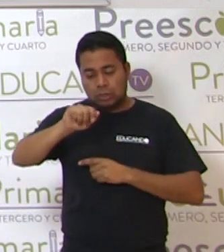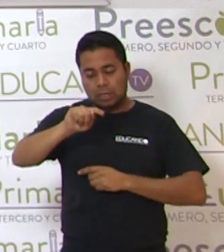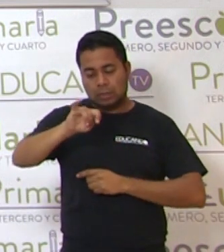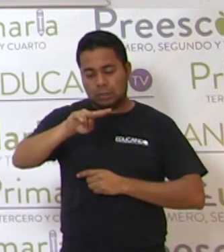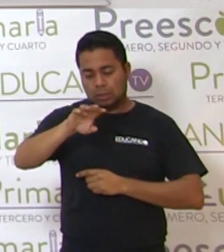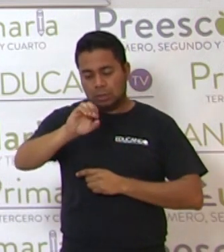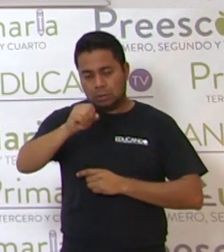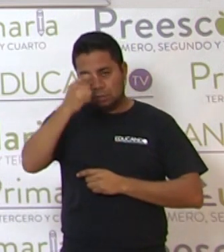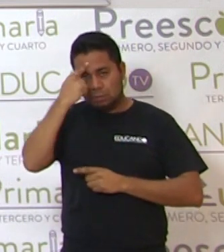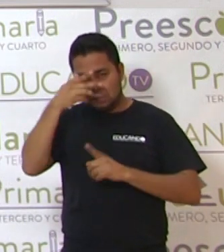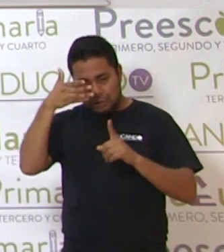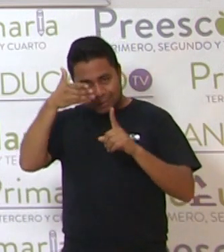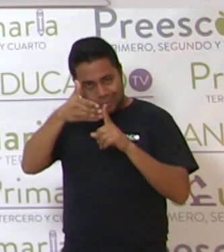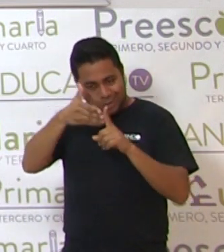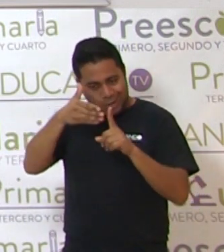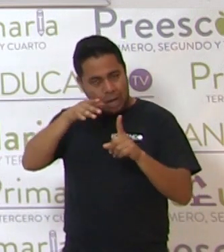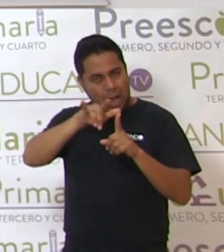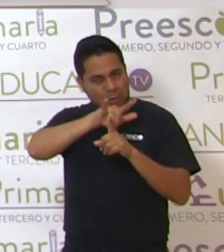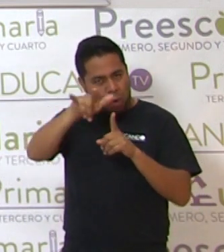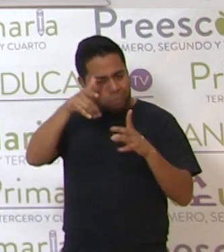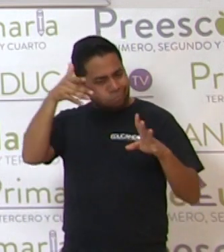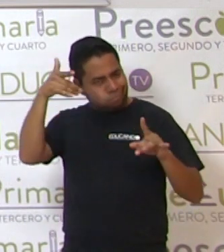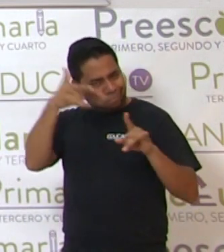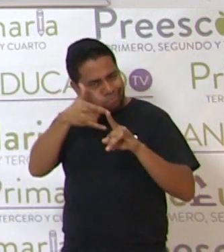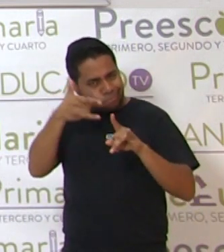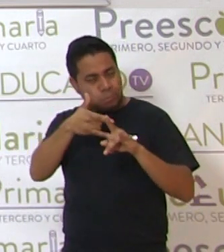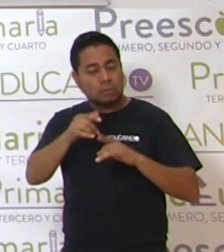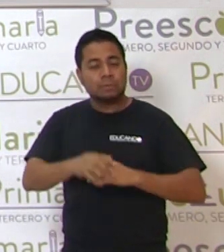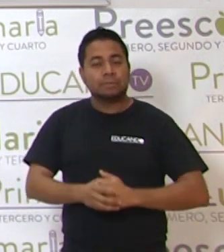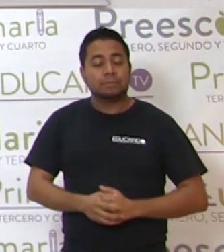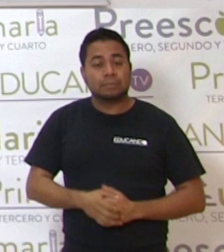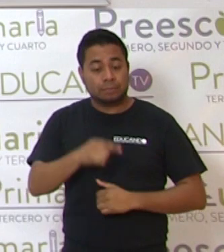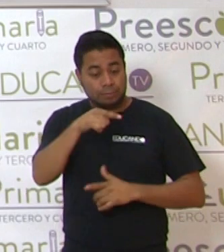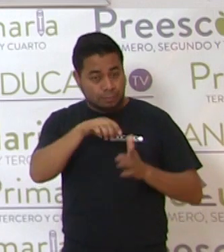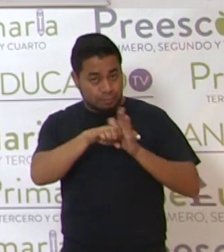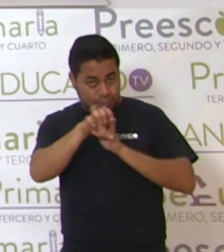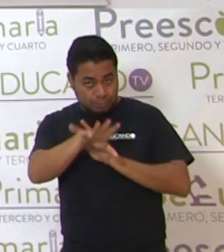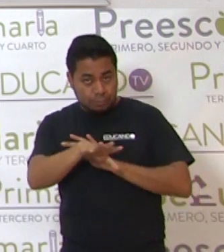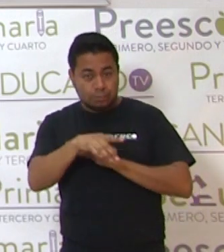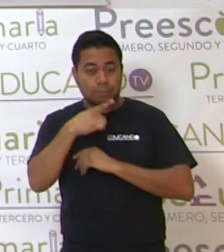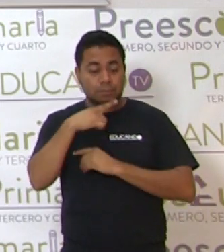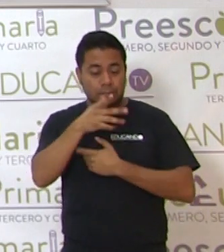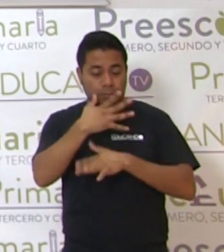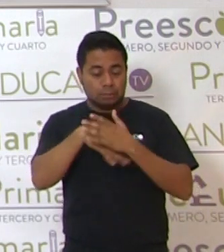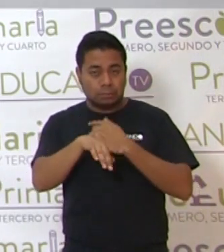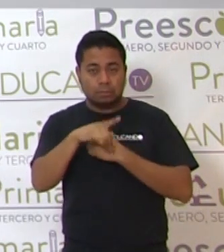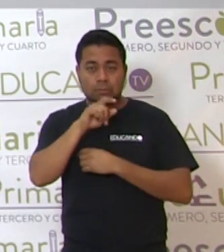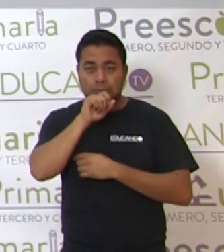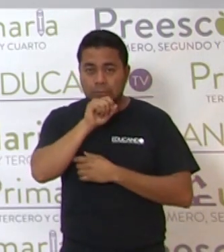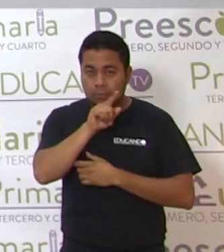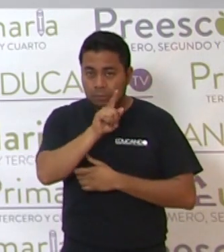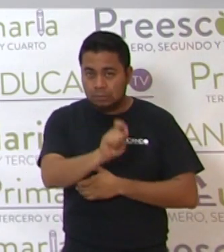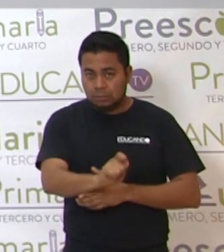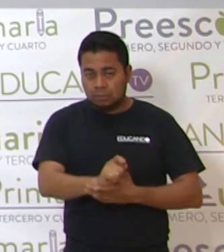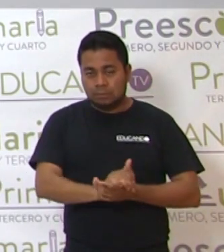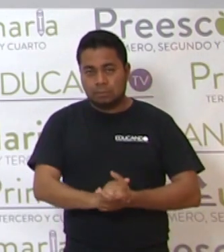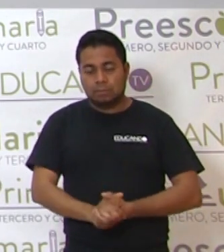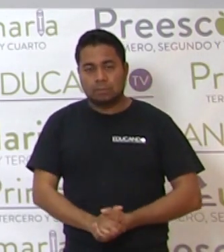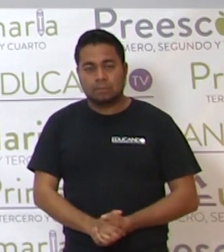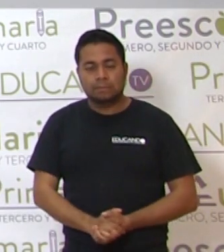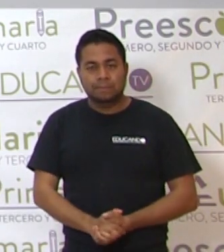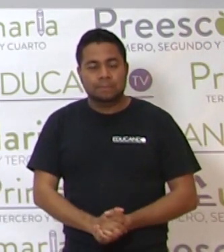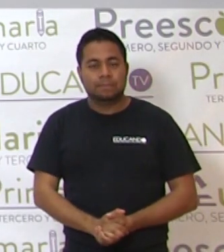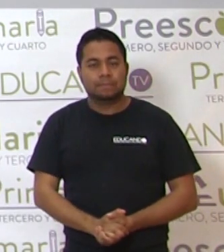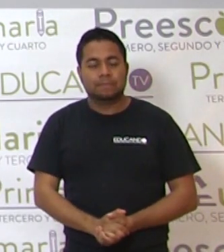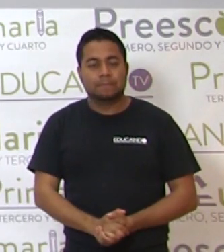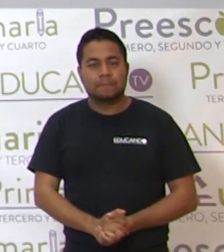o hablar sobre un avión. ¿Sí? Aquí, por otro lado, te dice que, a